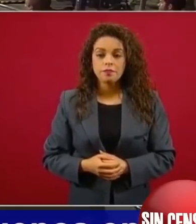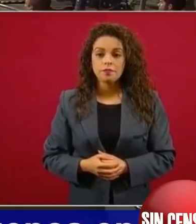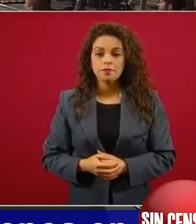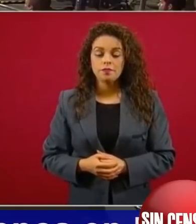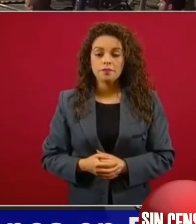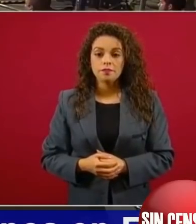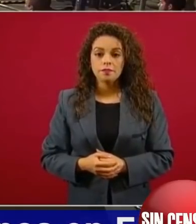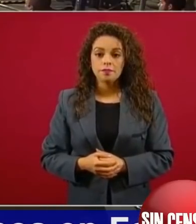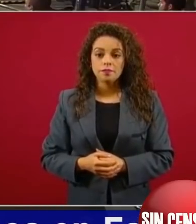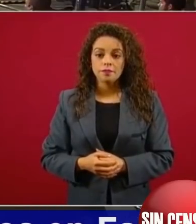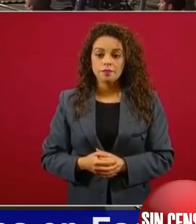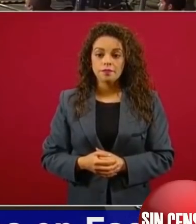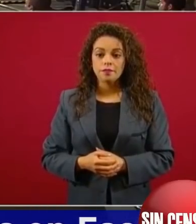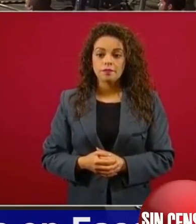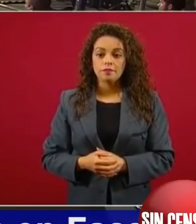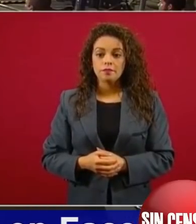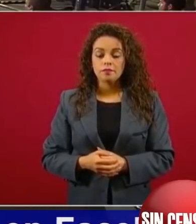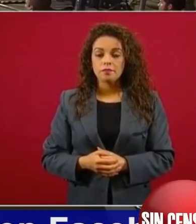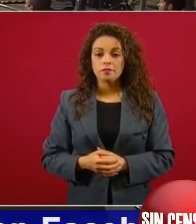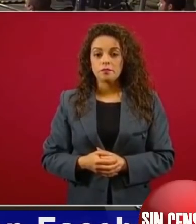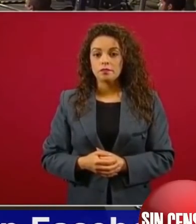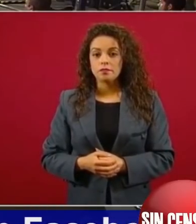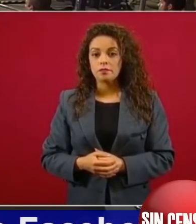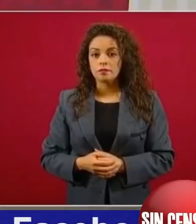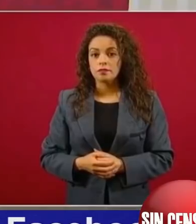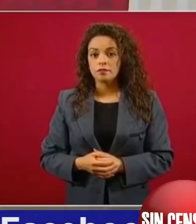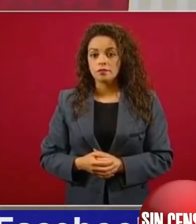Aumenta el presupuesto en seguridad pública,